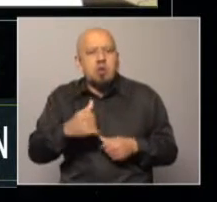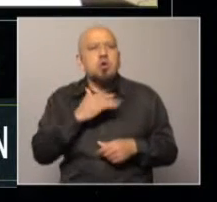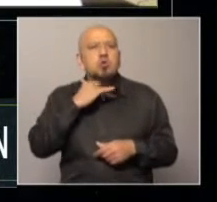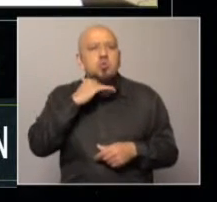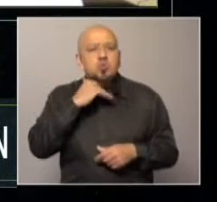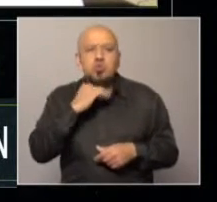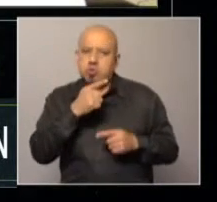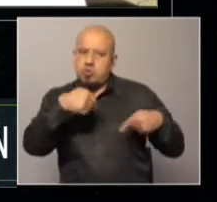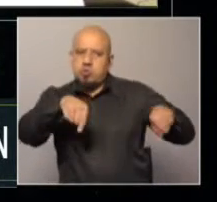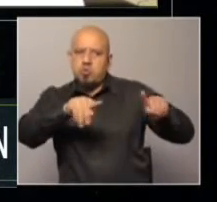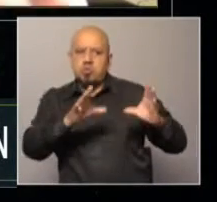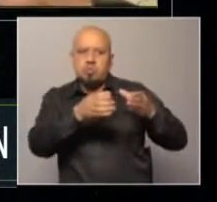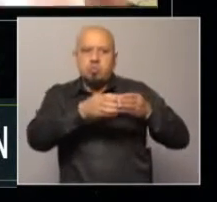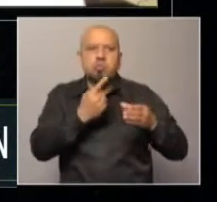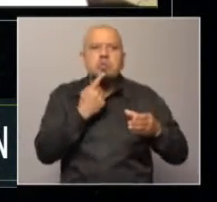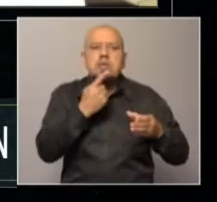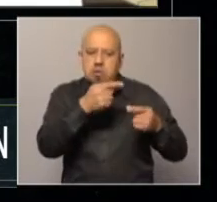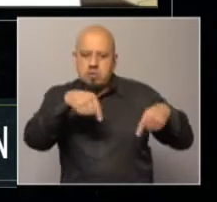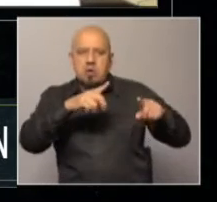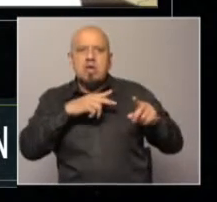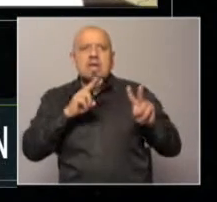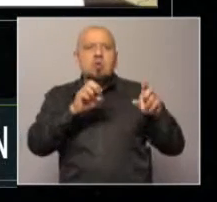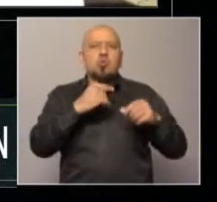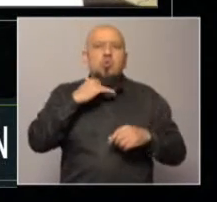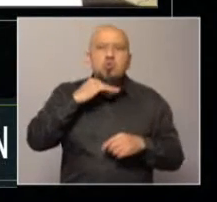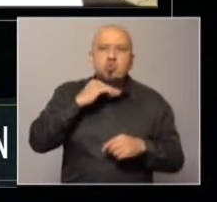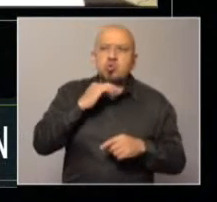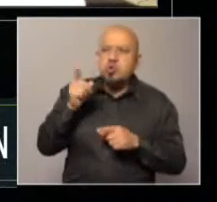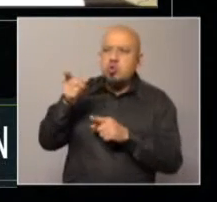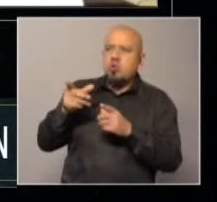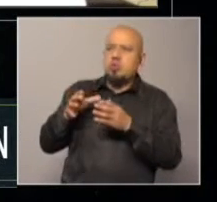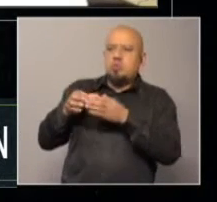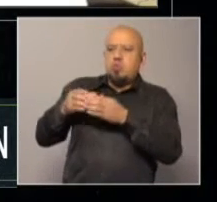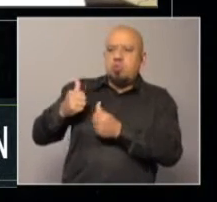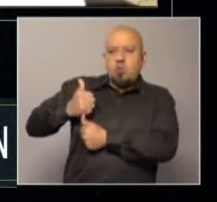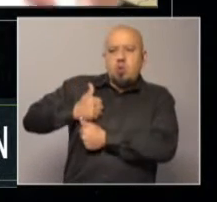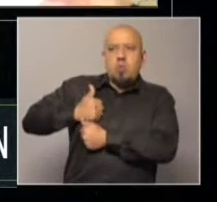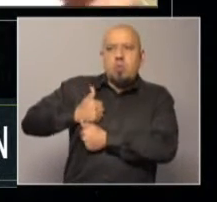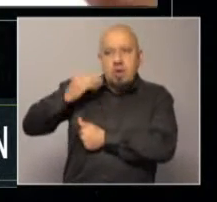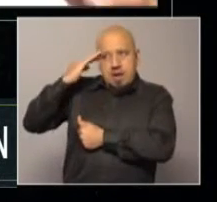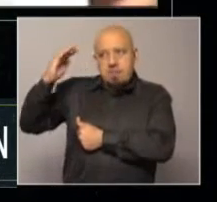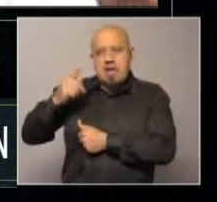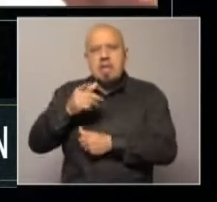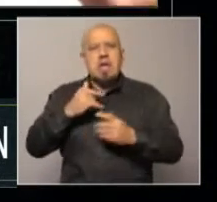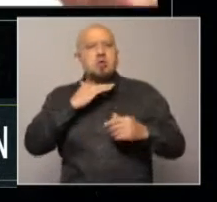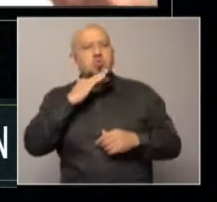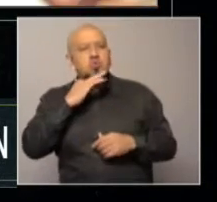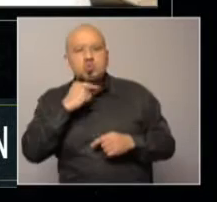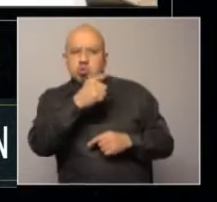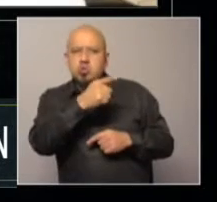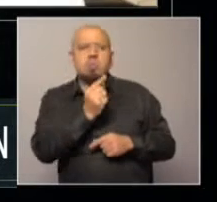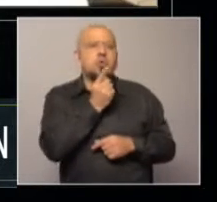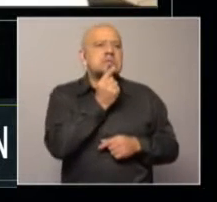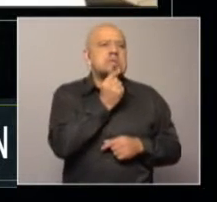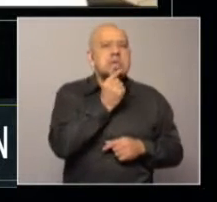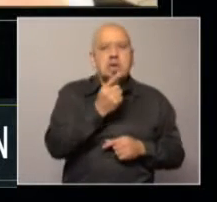la política, corrupción en las Fuerzas Armadas, en la policía, y por lo tanto fue creciendo esta